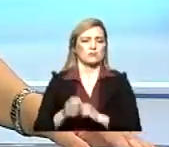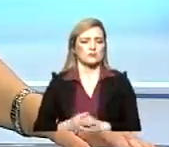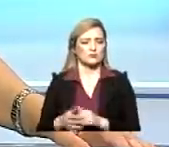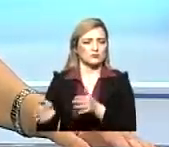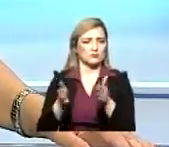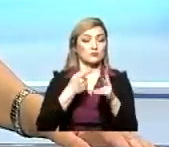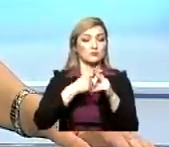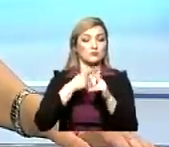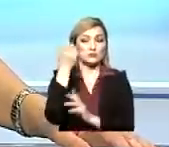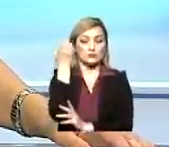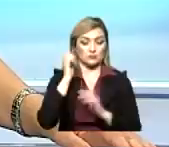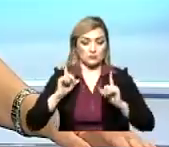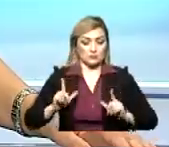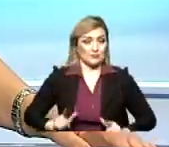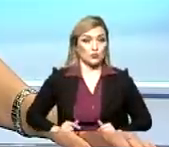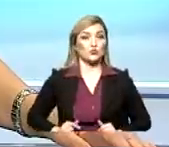de la emergencia sanitaria,